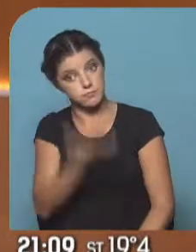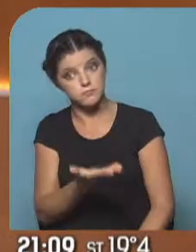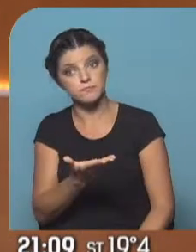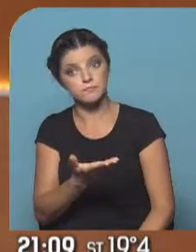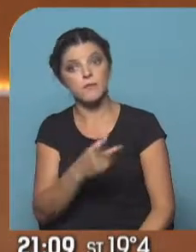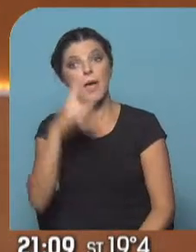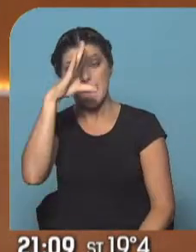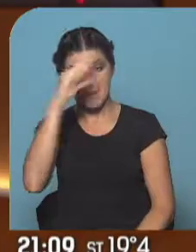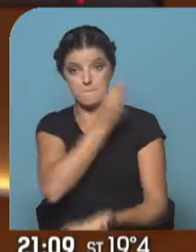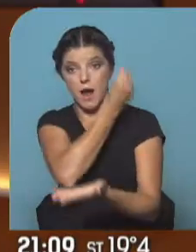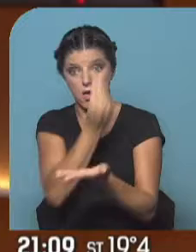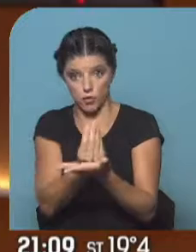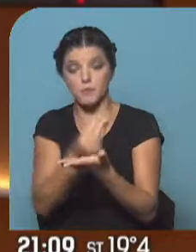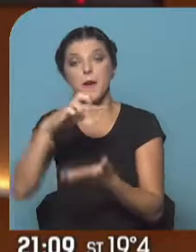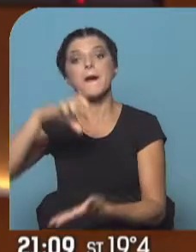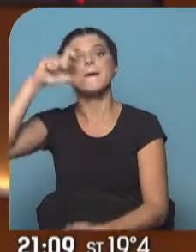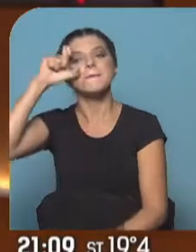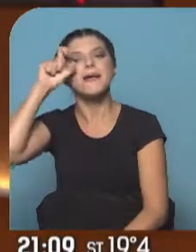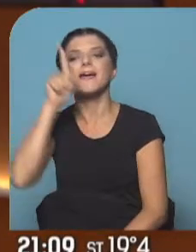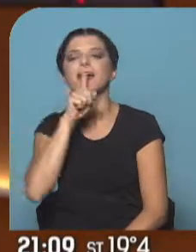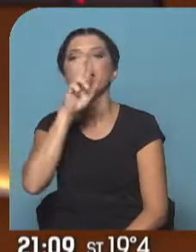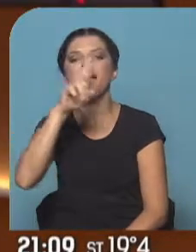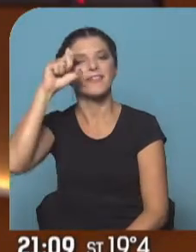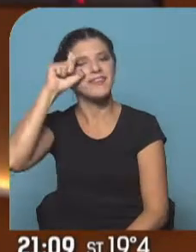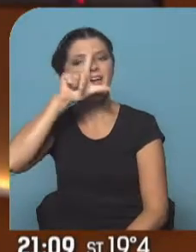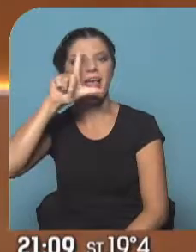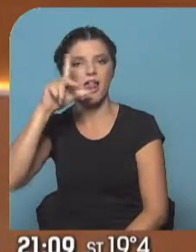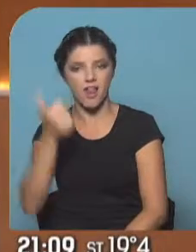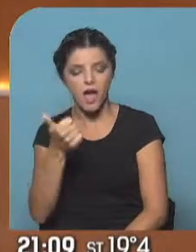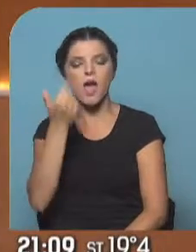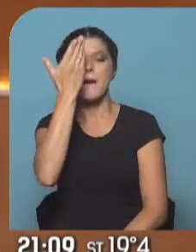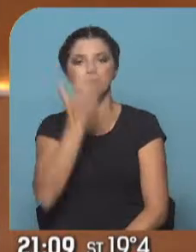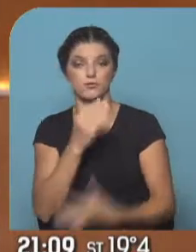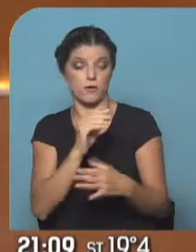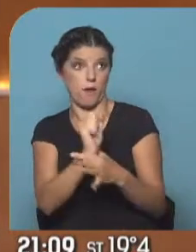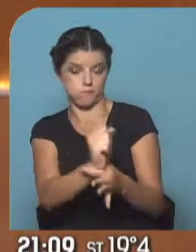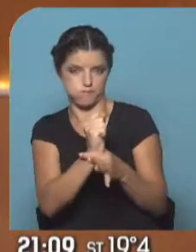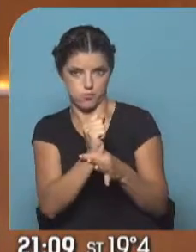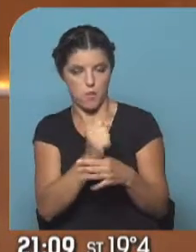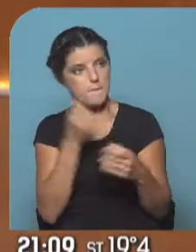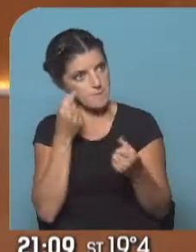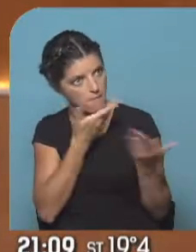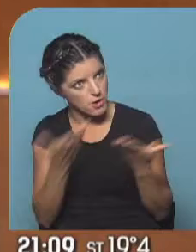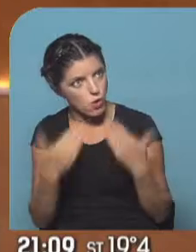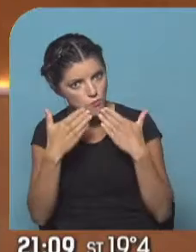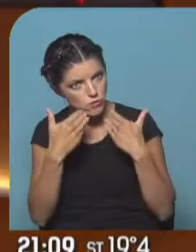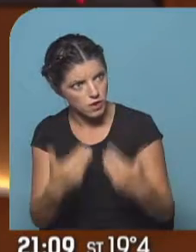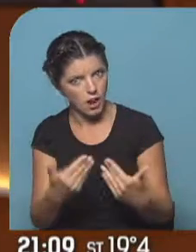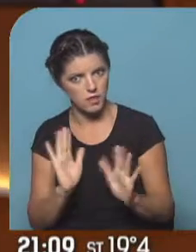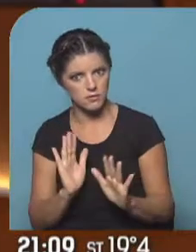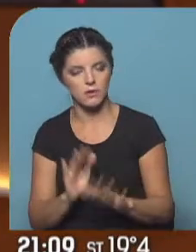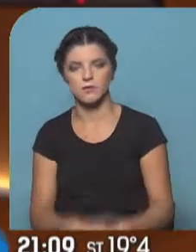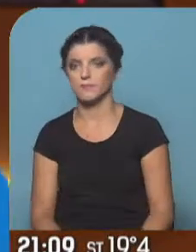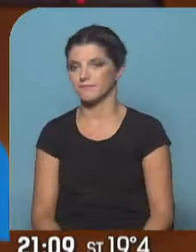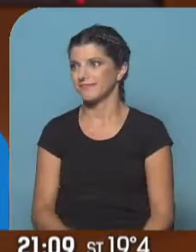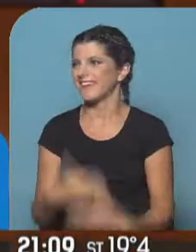embajador Fernando Petrella, uno de los hombres más experimentados y prestigiosos de nuestra diplomacia. Doctor, bienvenido. Muchas gracias por estar por aquí. Bueno,